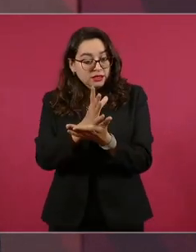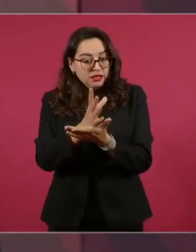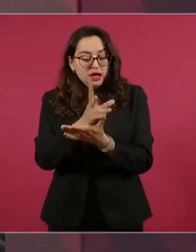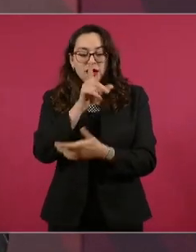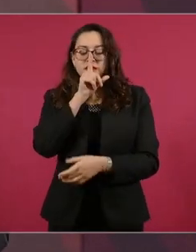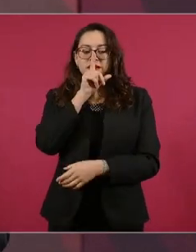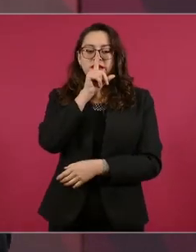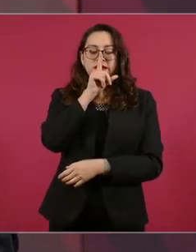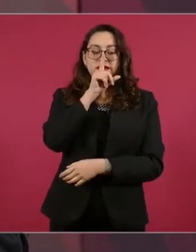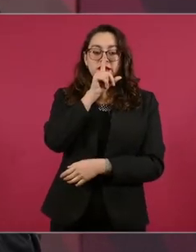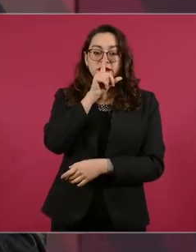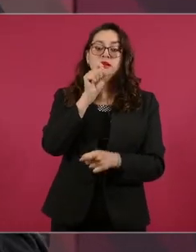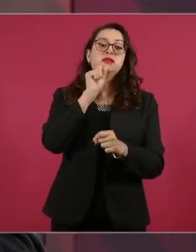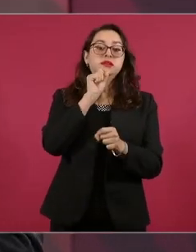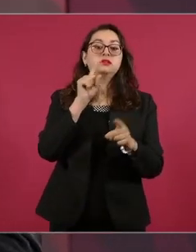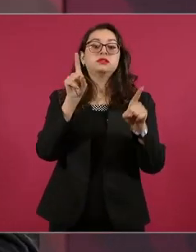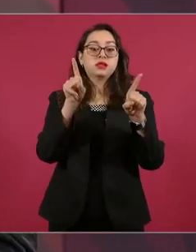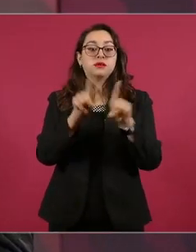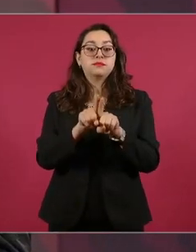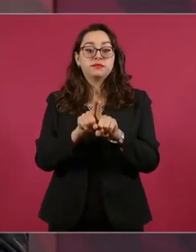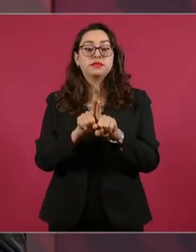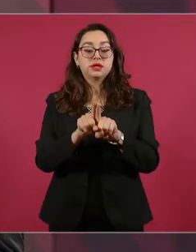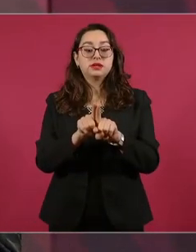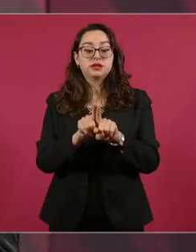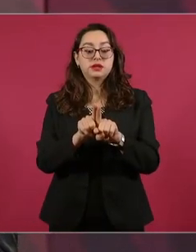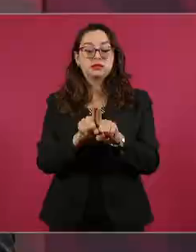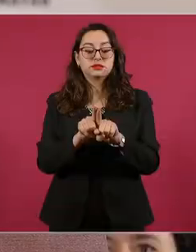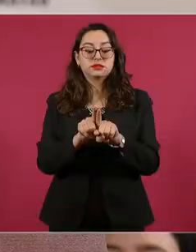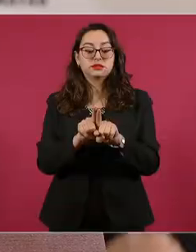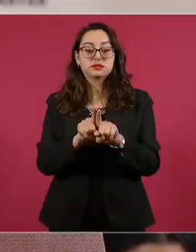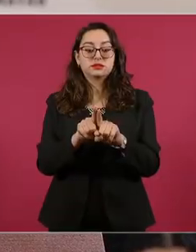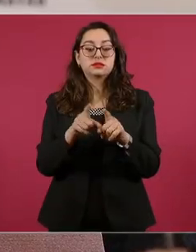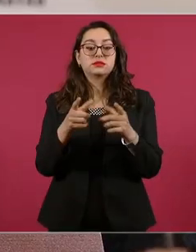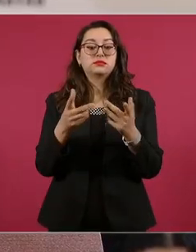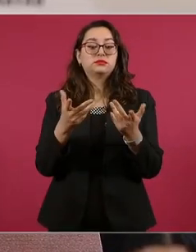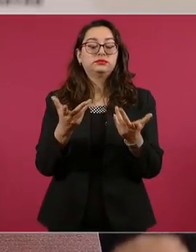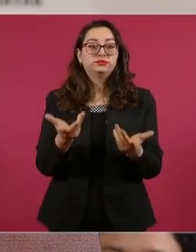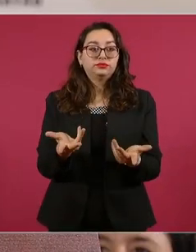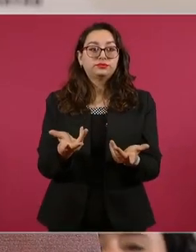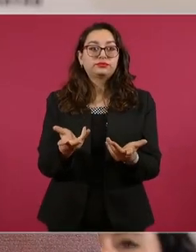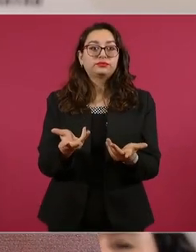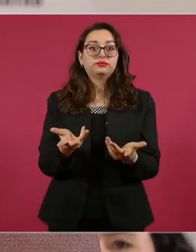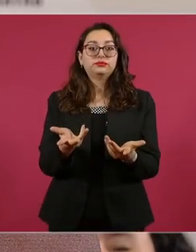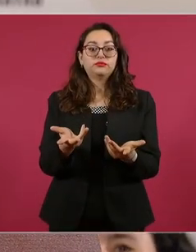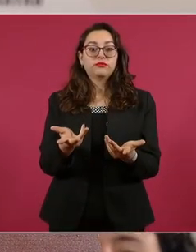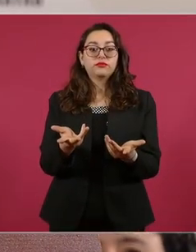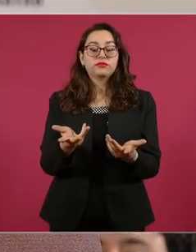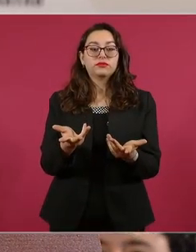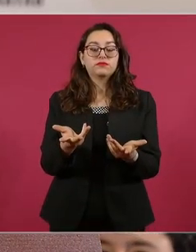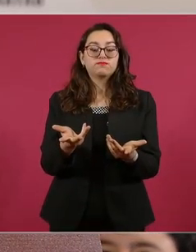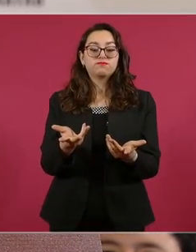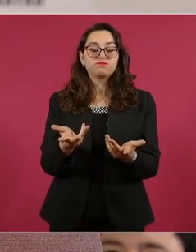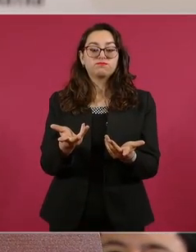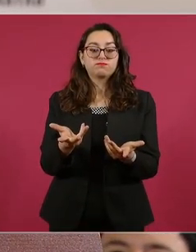es también esto que estamos viendo, que no